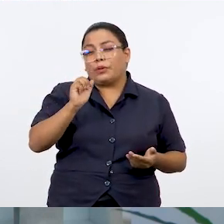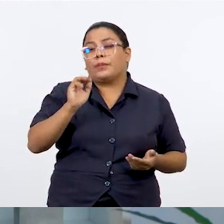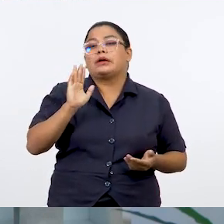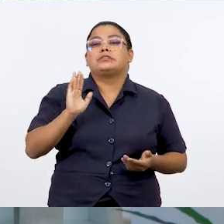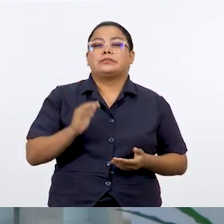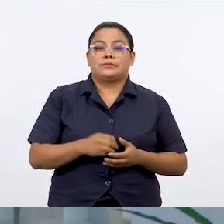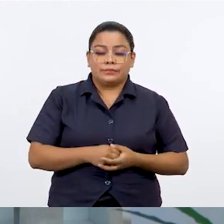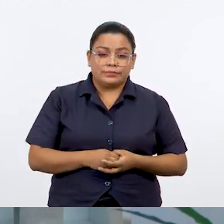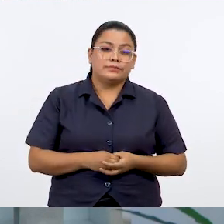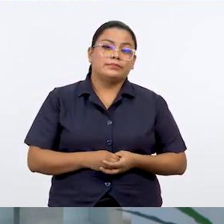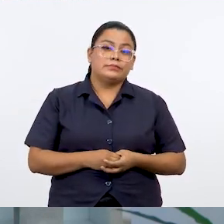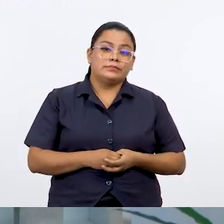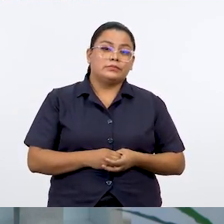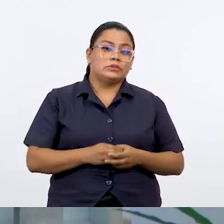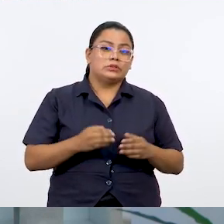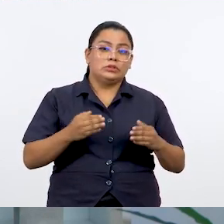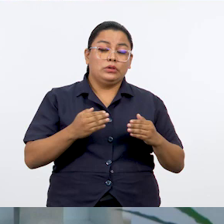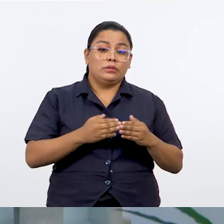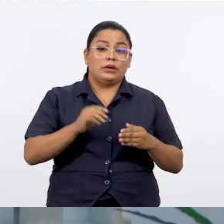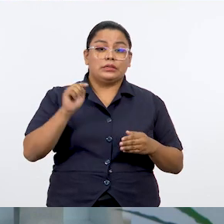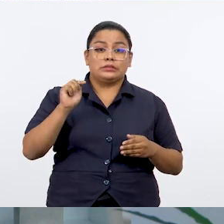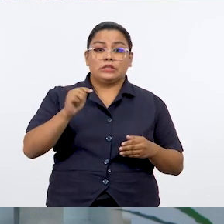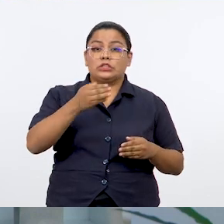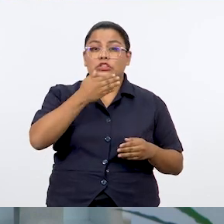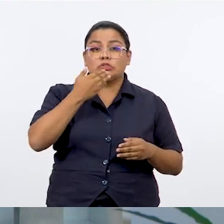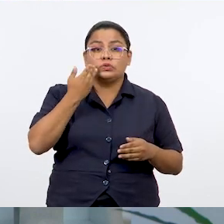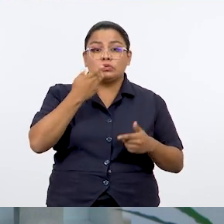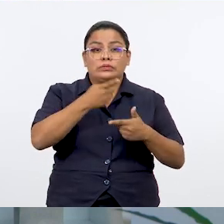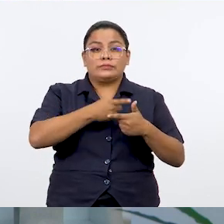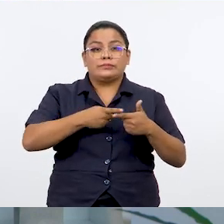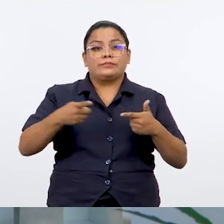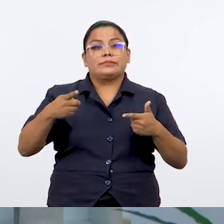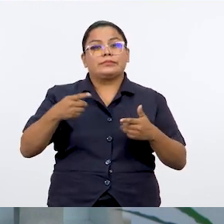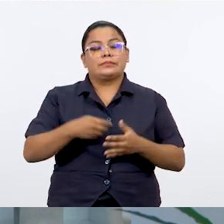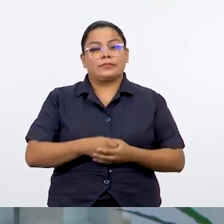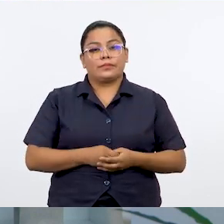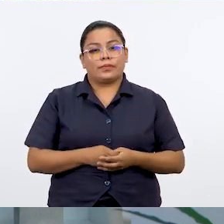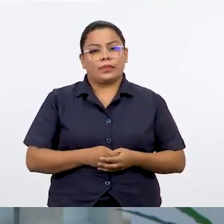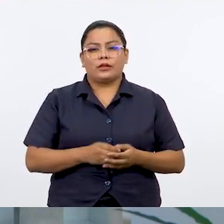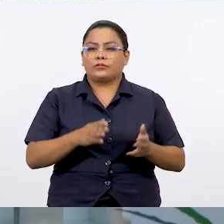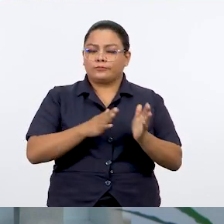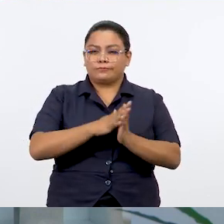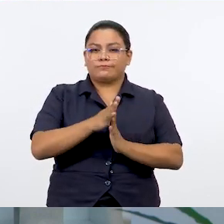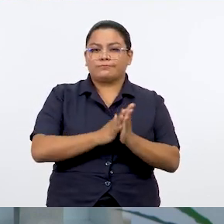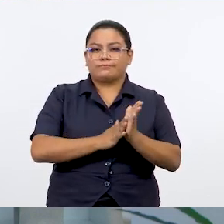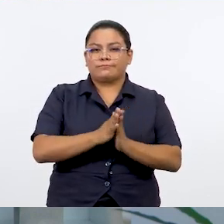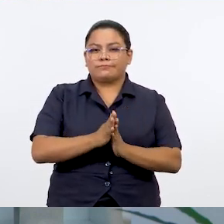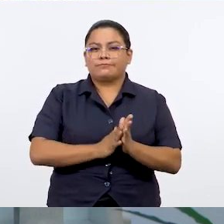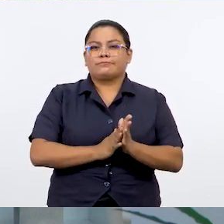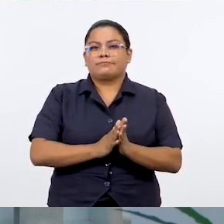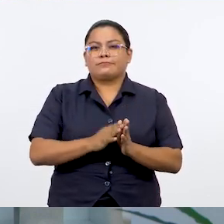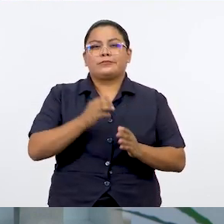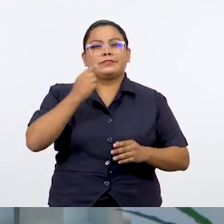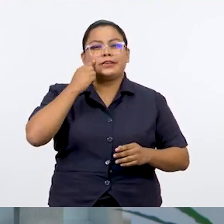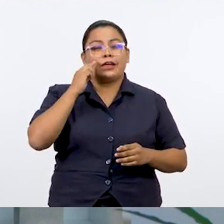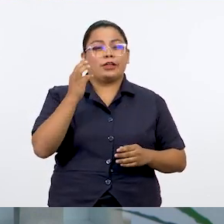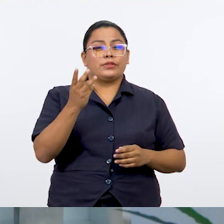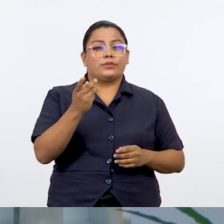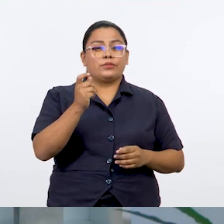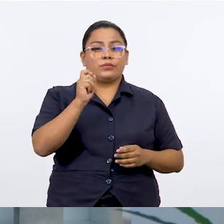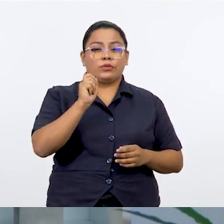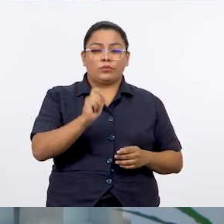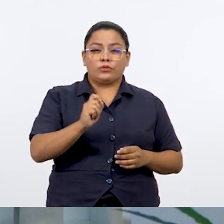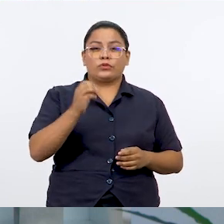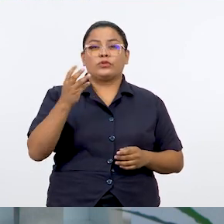pedacito. Sí, incluso en estos casos de división con decimales fue interesante porque el residuo nos dio un número decimal